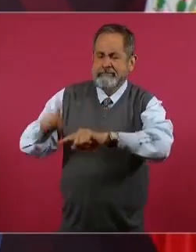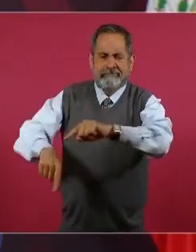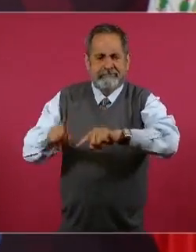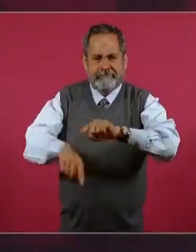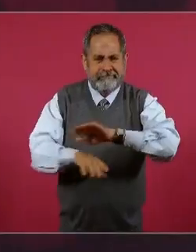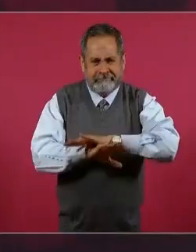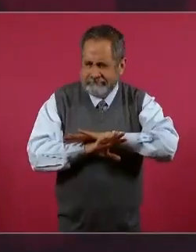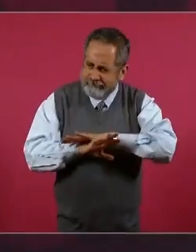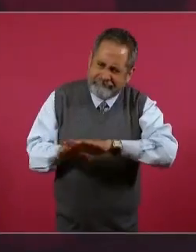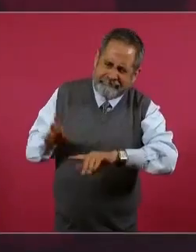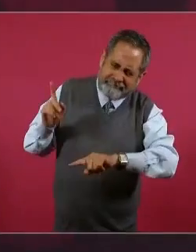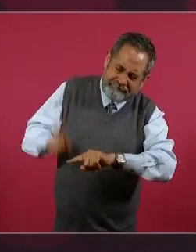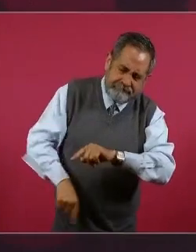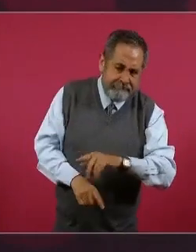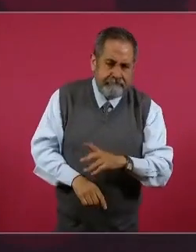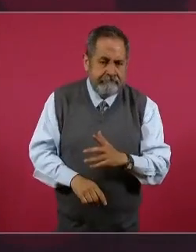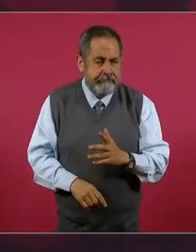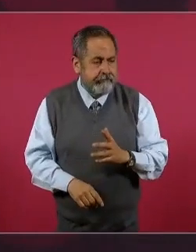los bienes comunales,